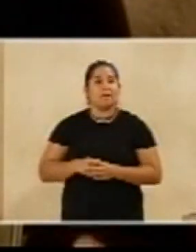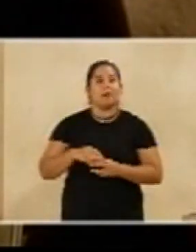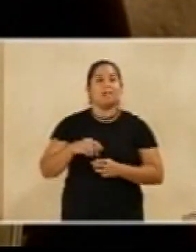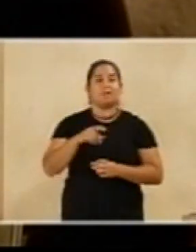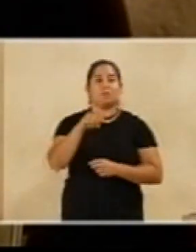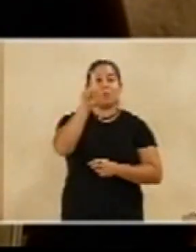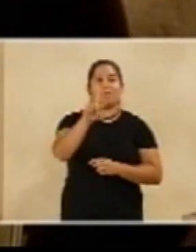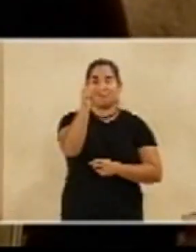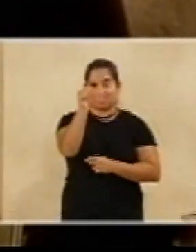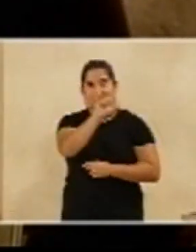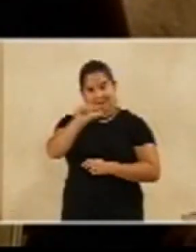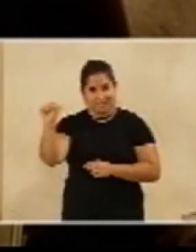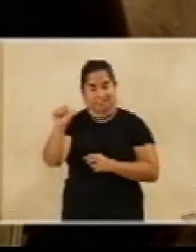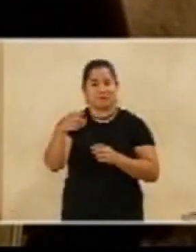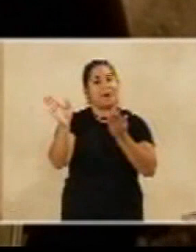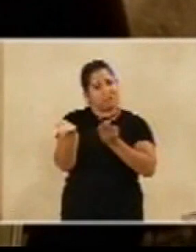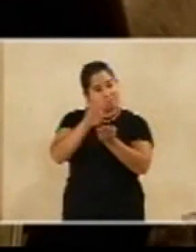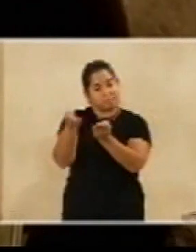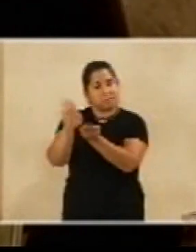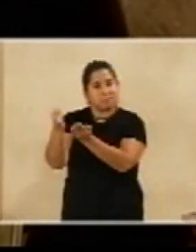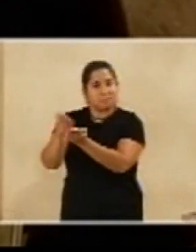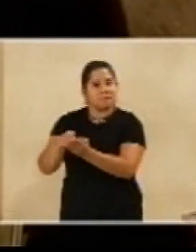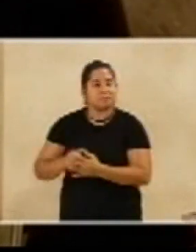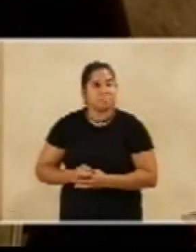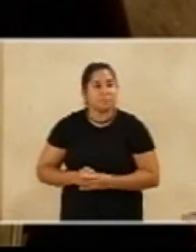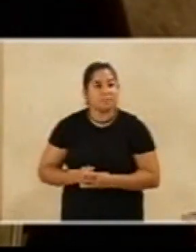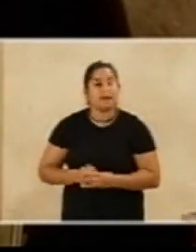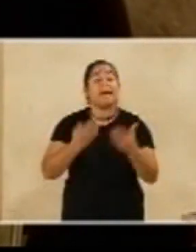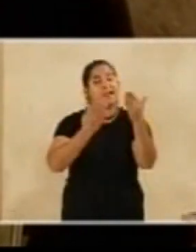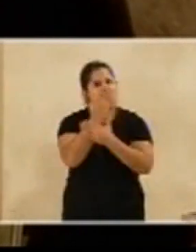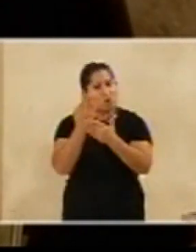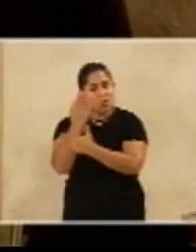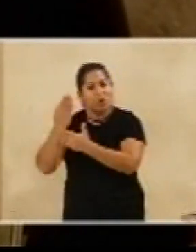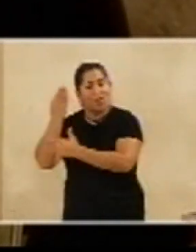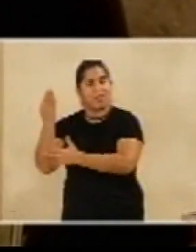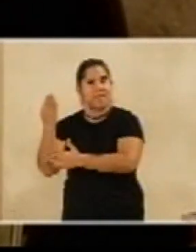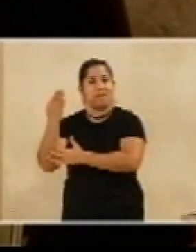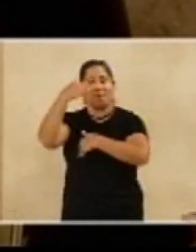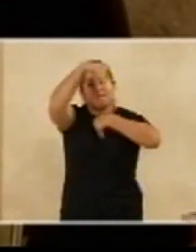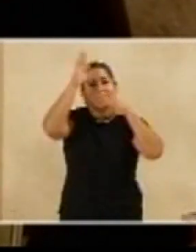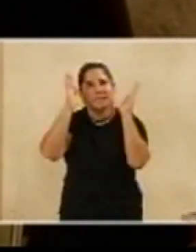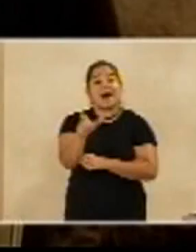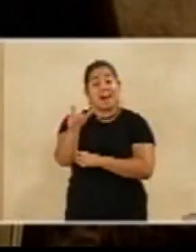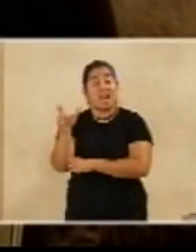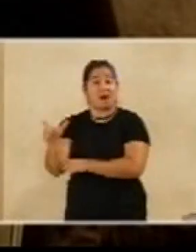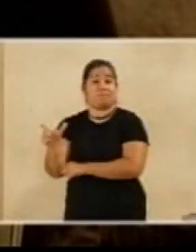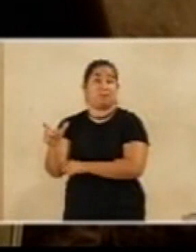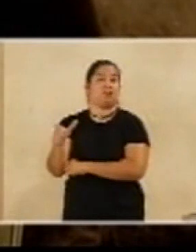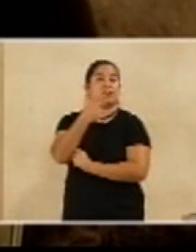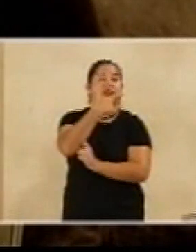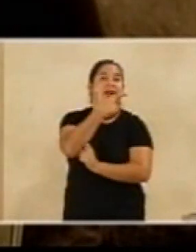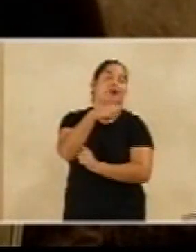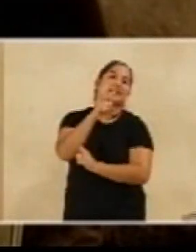Sanidad, el teléfono 024 de atención al suicidio atiende cada día entre 600 y 700 llamadas. Proponemos